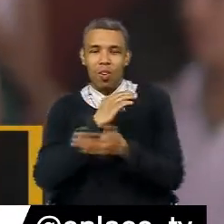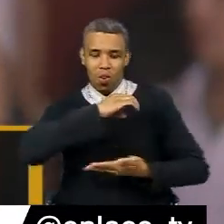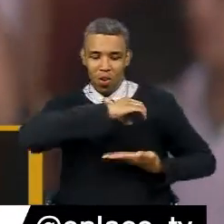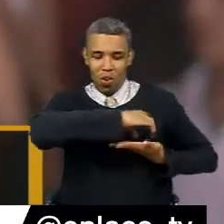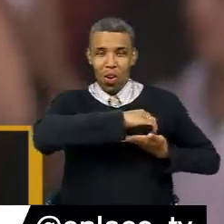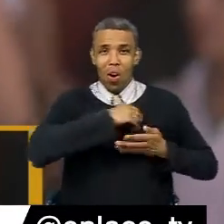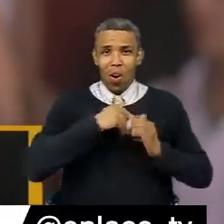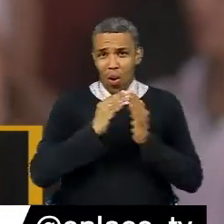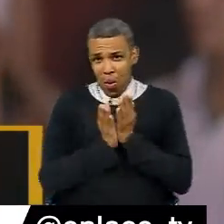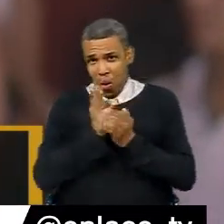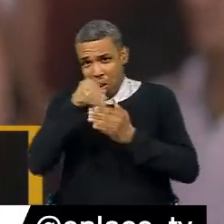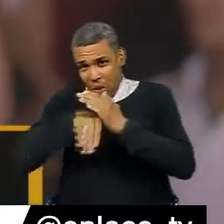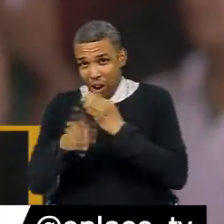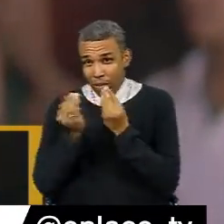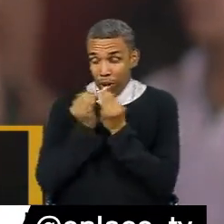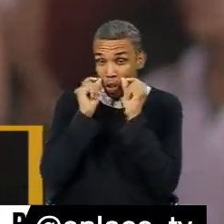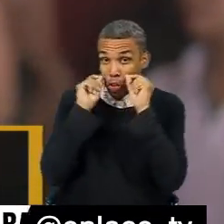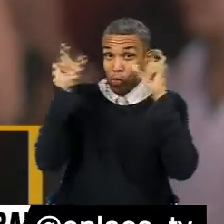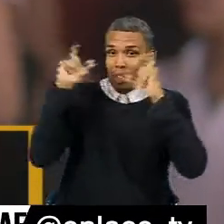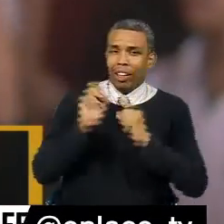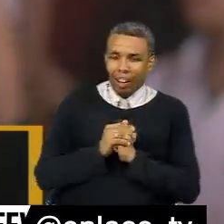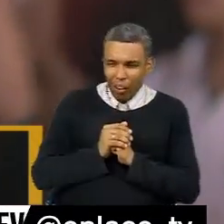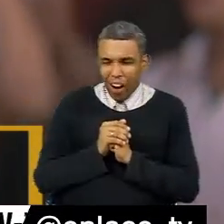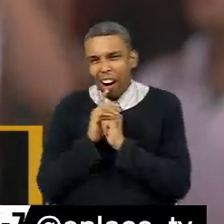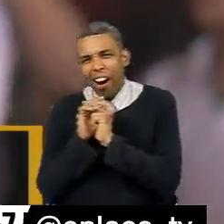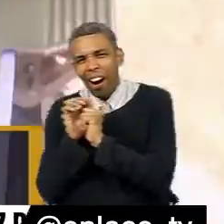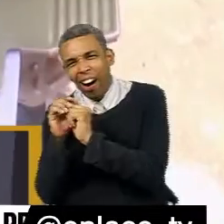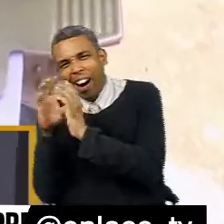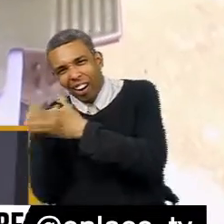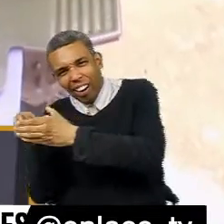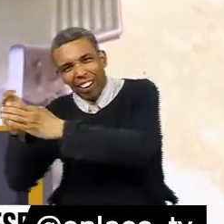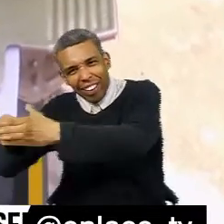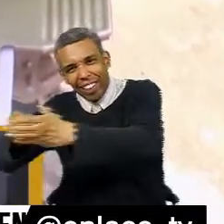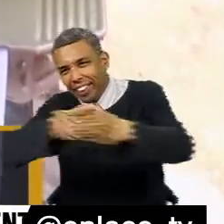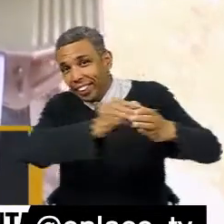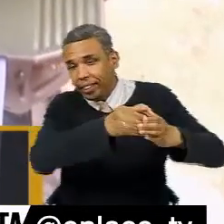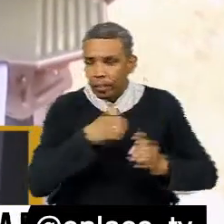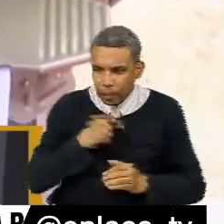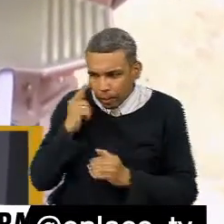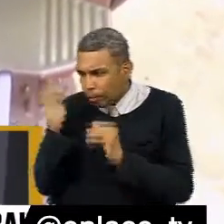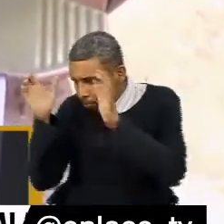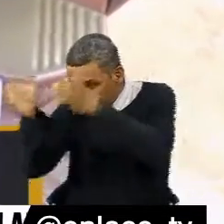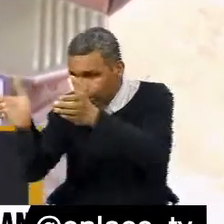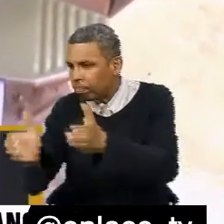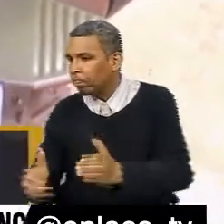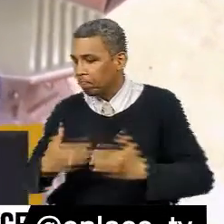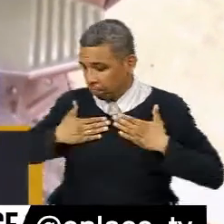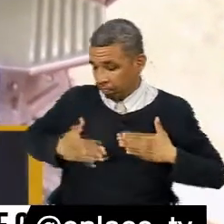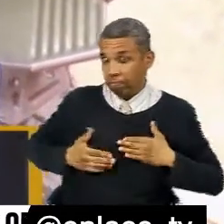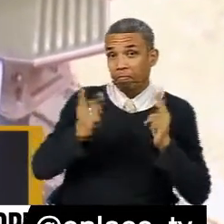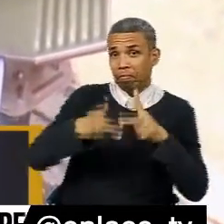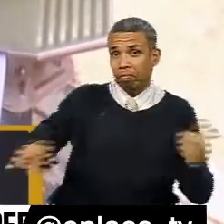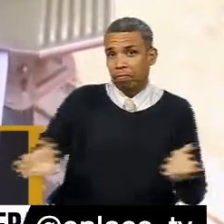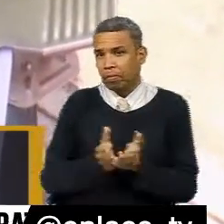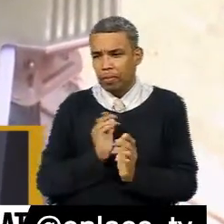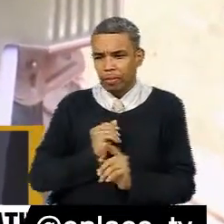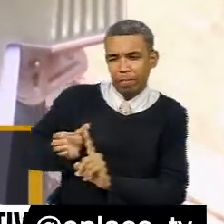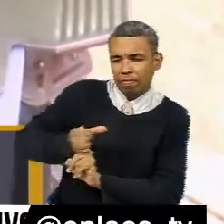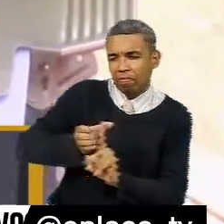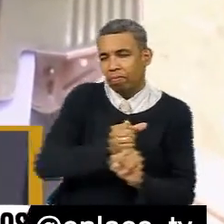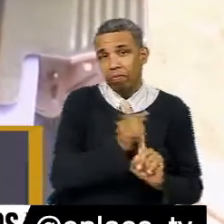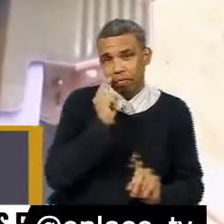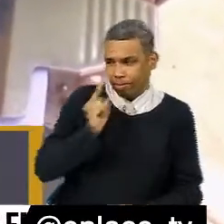para adelantar pesquisas en cada una de las aulas de esta institución educativa. Jeringas, tijeras y otros elementos cortopunzantes fueron hallados allí por